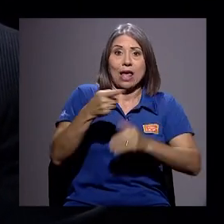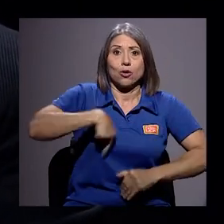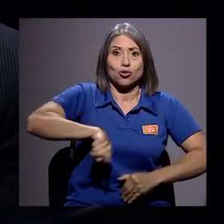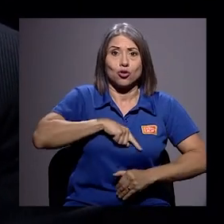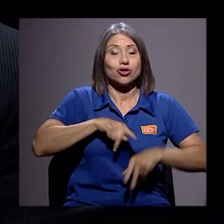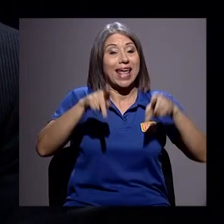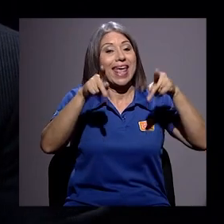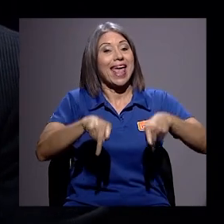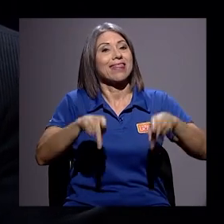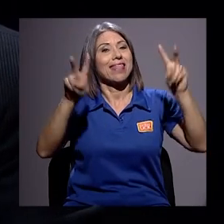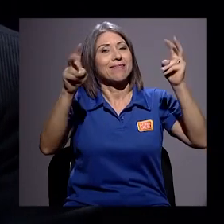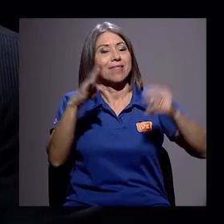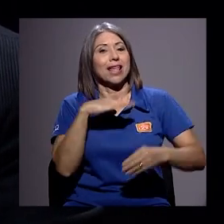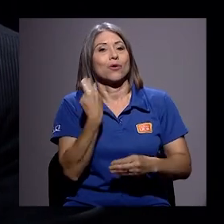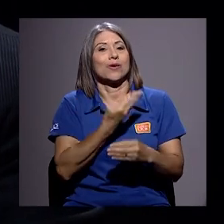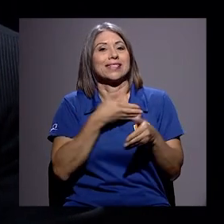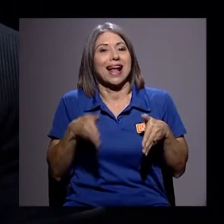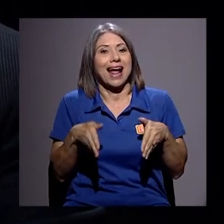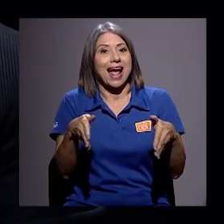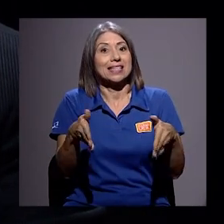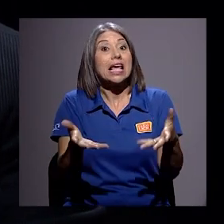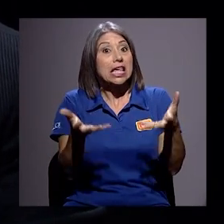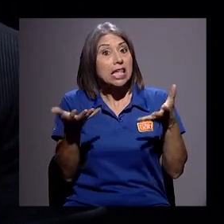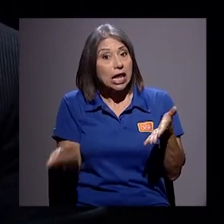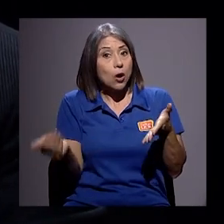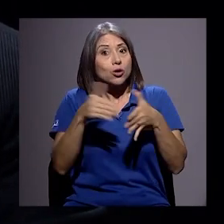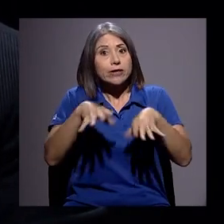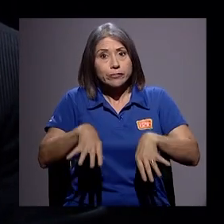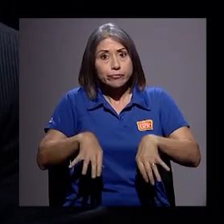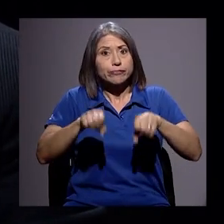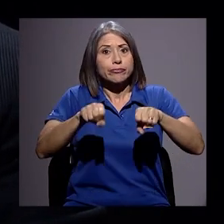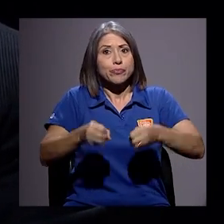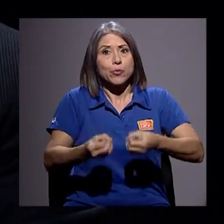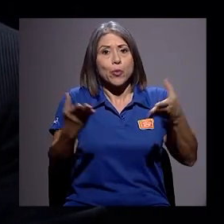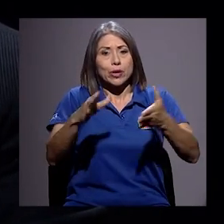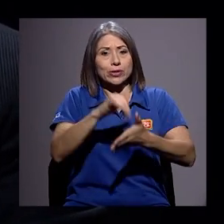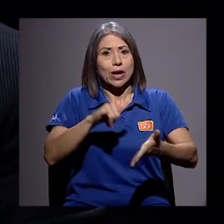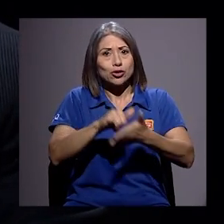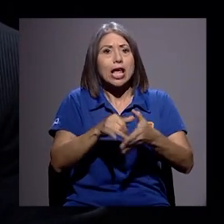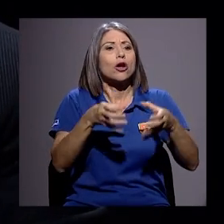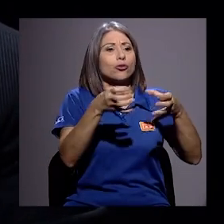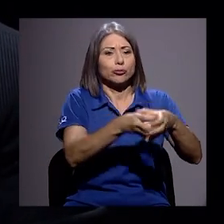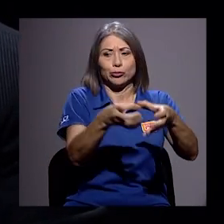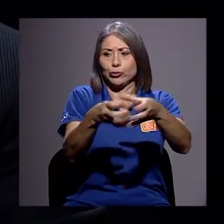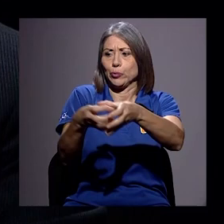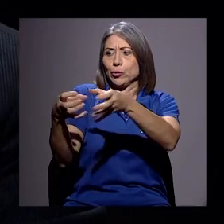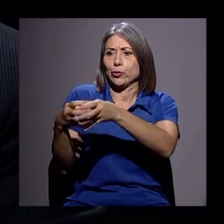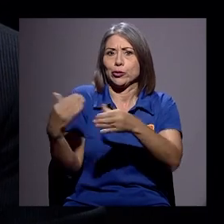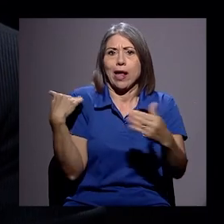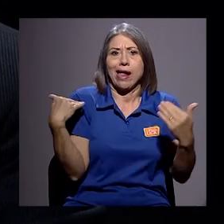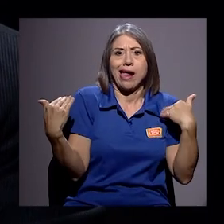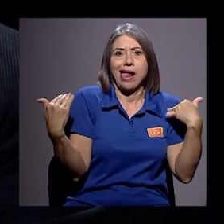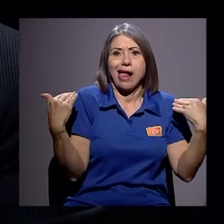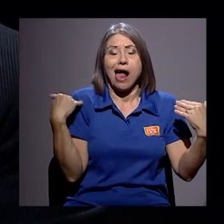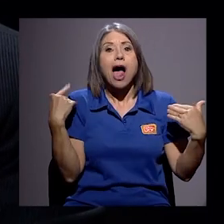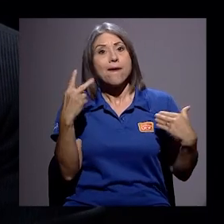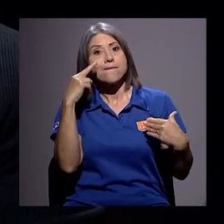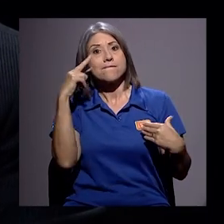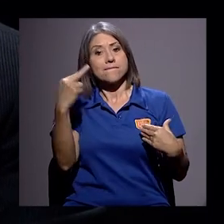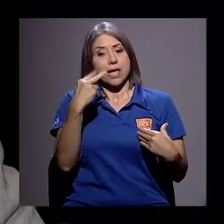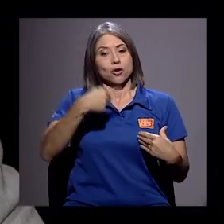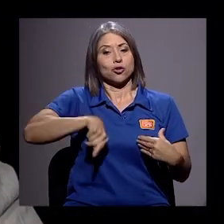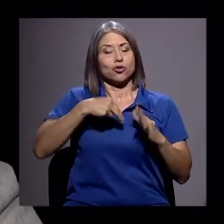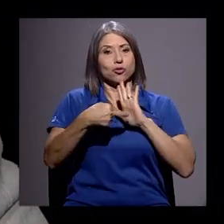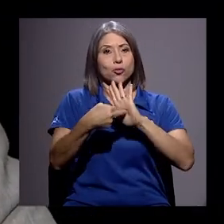nuestra calle que fue una gente que quiso recuperar el espacio público en san josé ese tipo de colectivos nos empezaron a acercar y vieron nosotros una representación